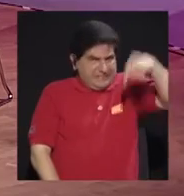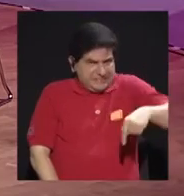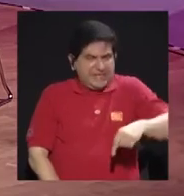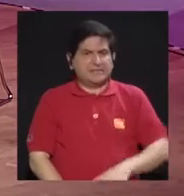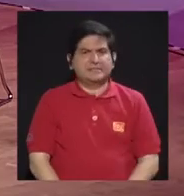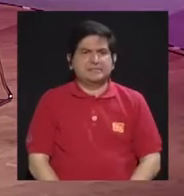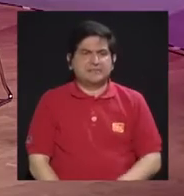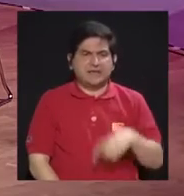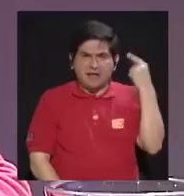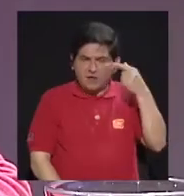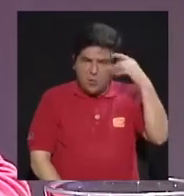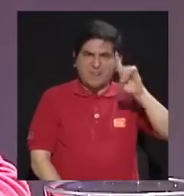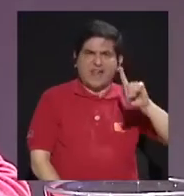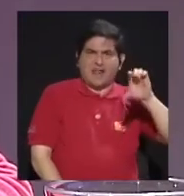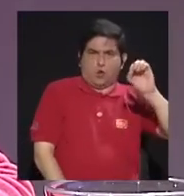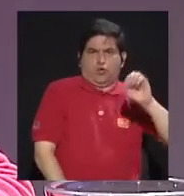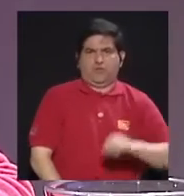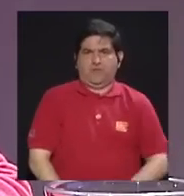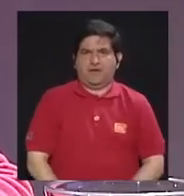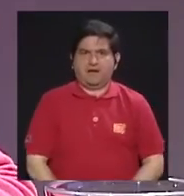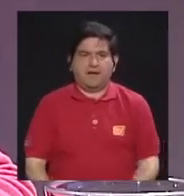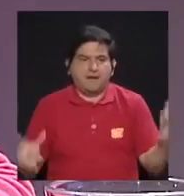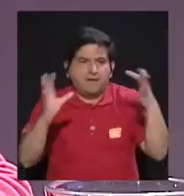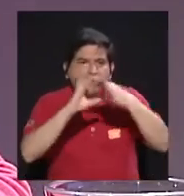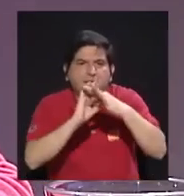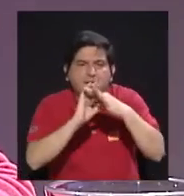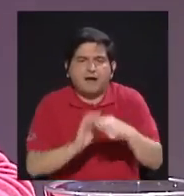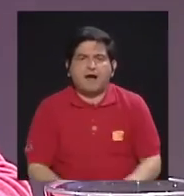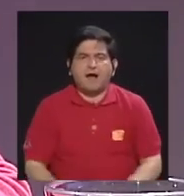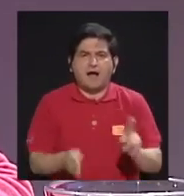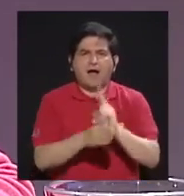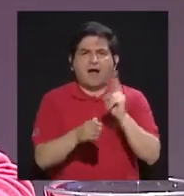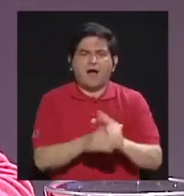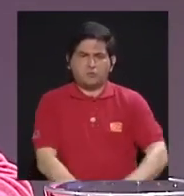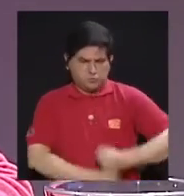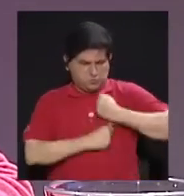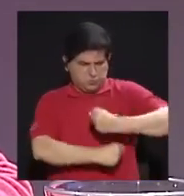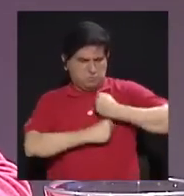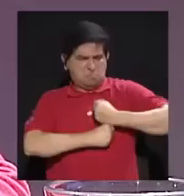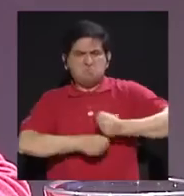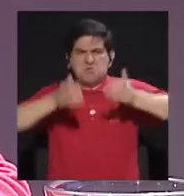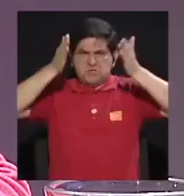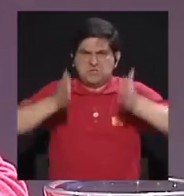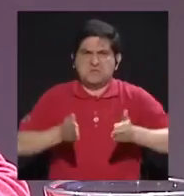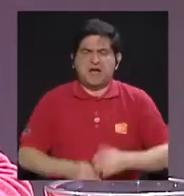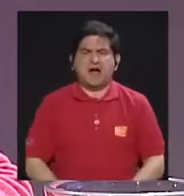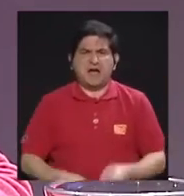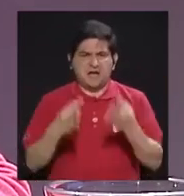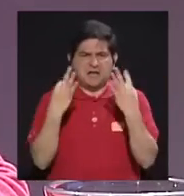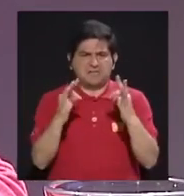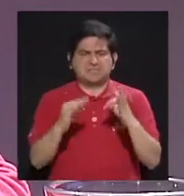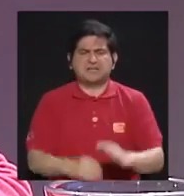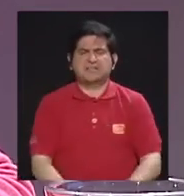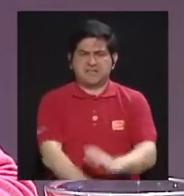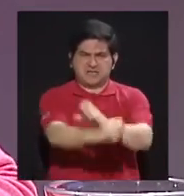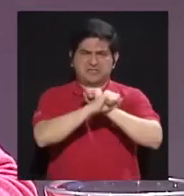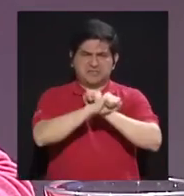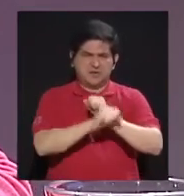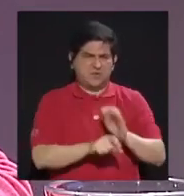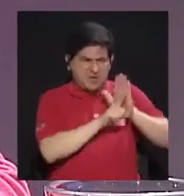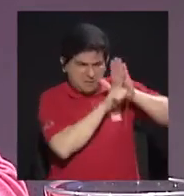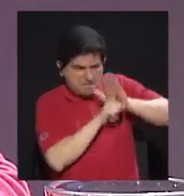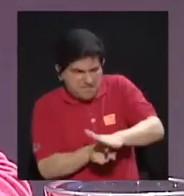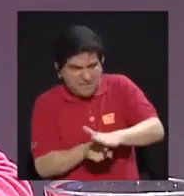danielismo y que tiene que ver con el uso de la fuerza militar para tener políticas de seguridad que repriman